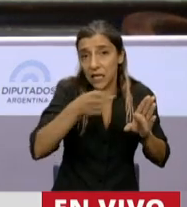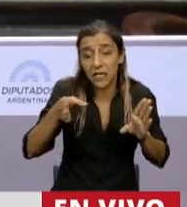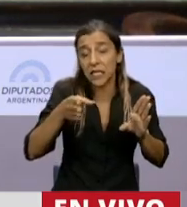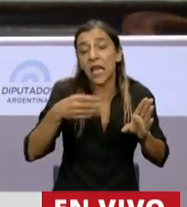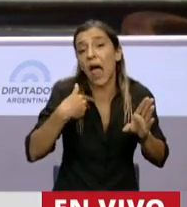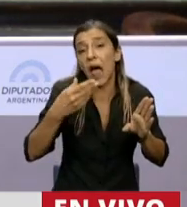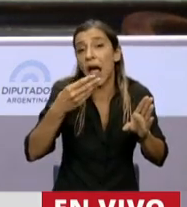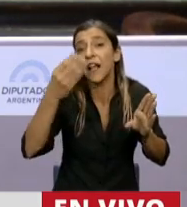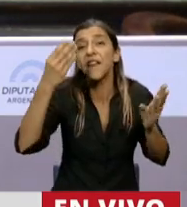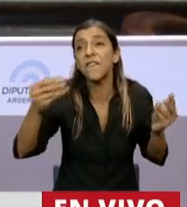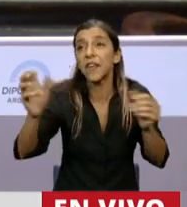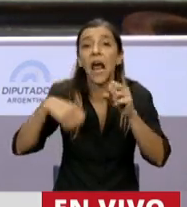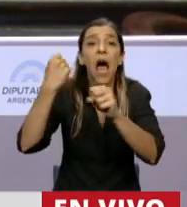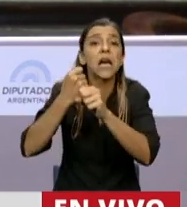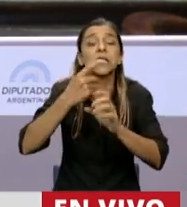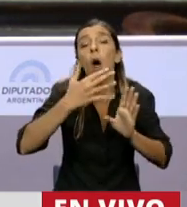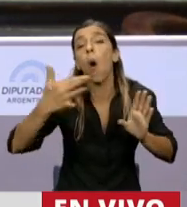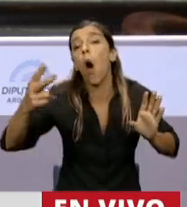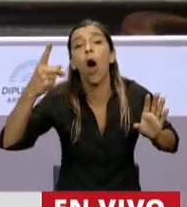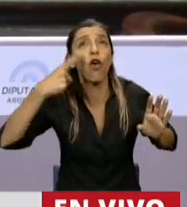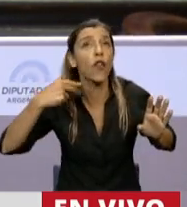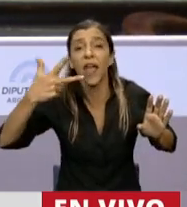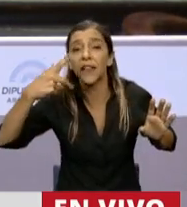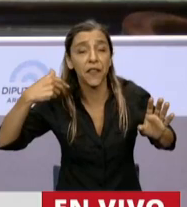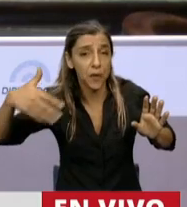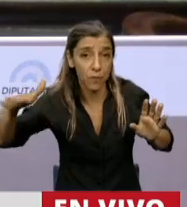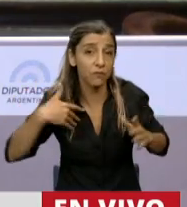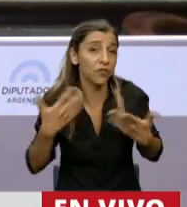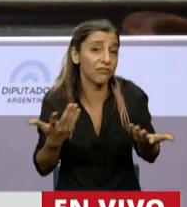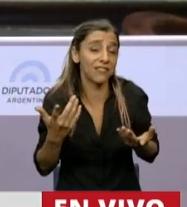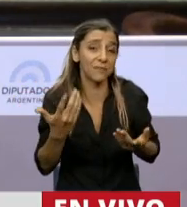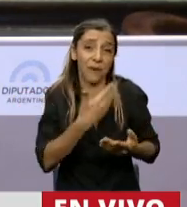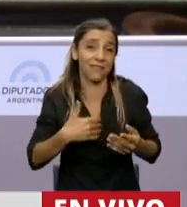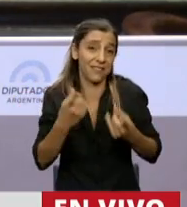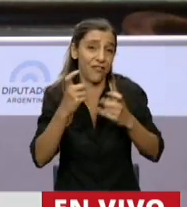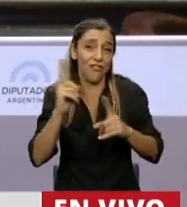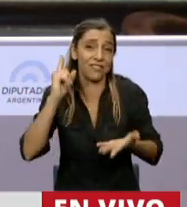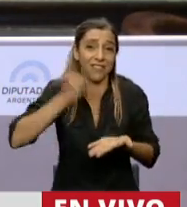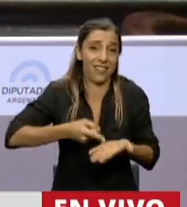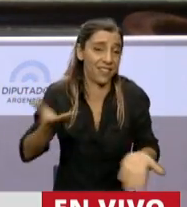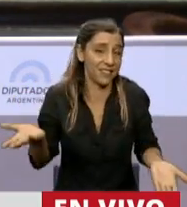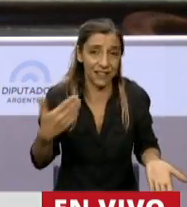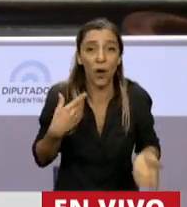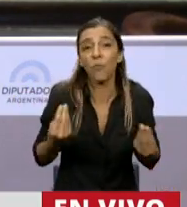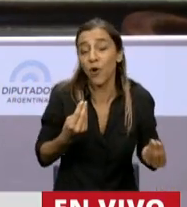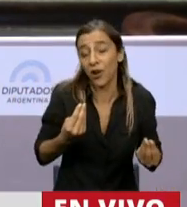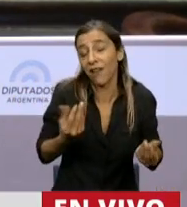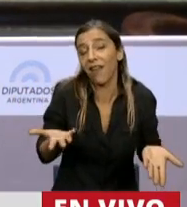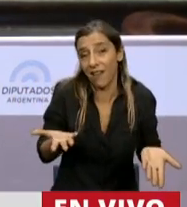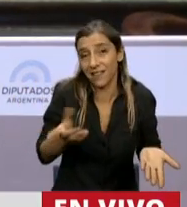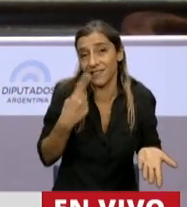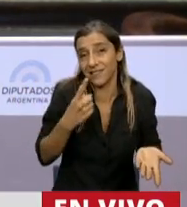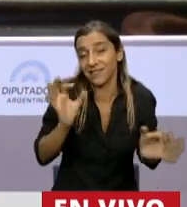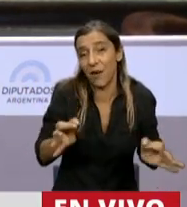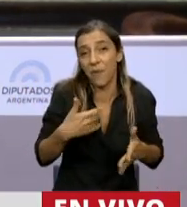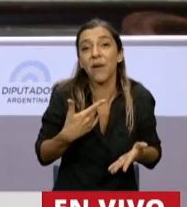de prórroga de las sesiones ordinarias. ¿Qué hubiera pasado? Hubiera pasado lo que acabo de leer del 30 de noviembre, el